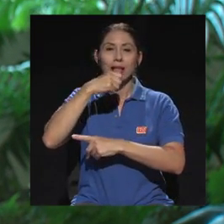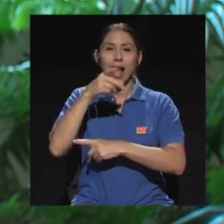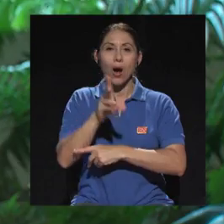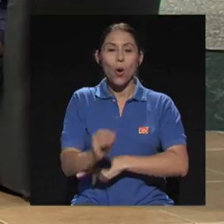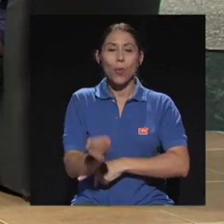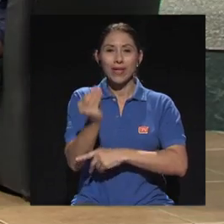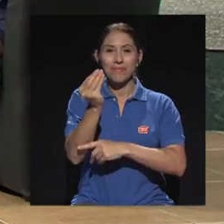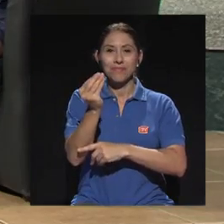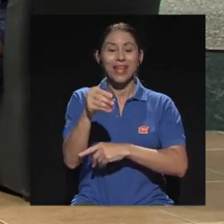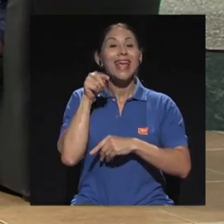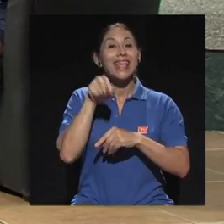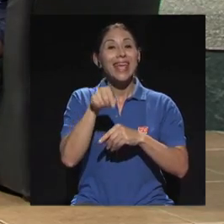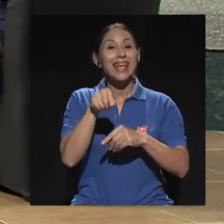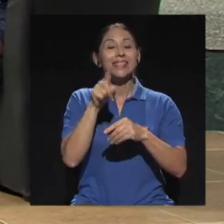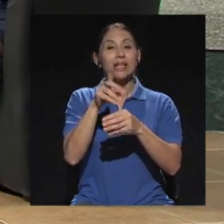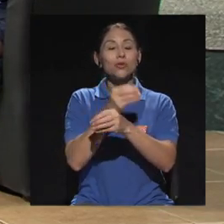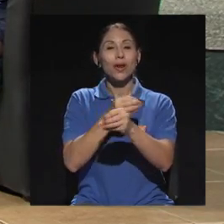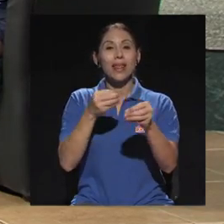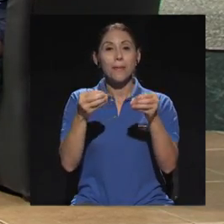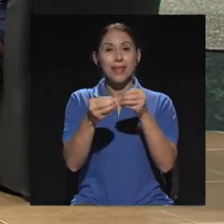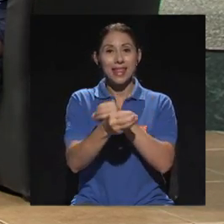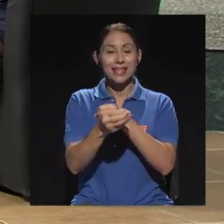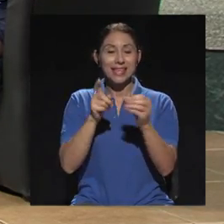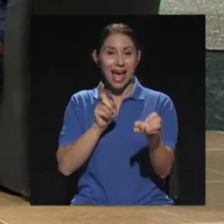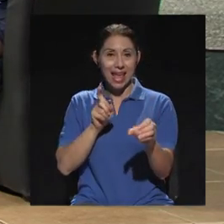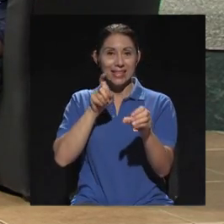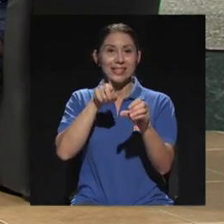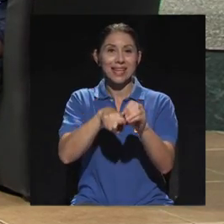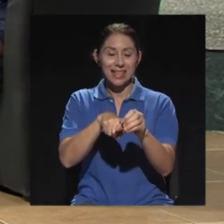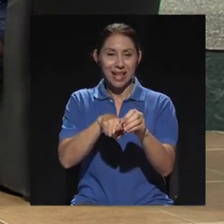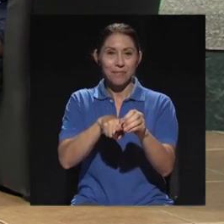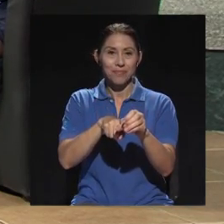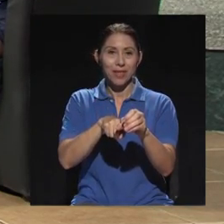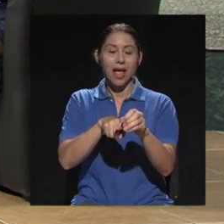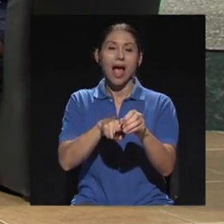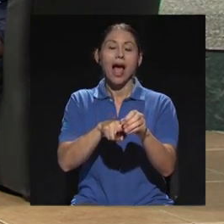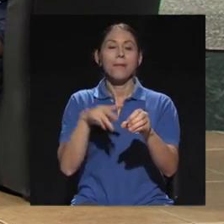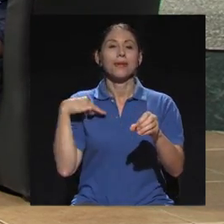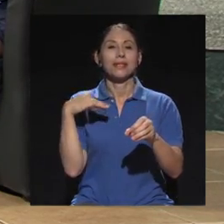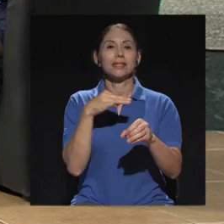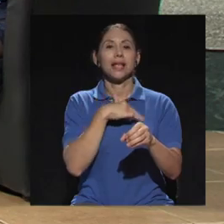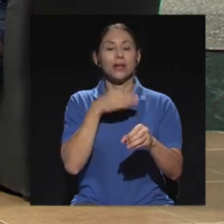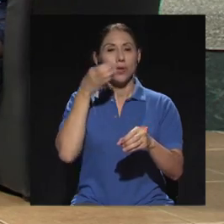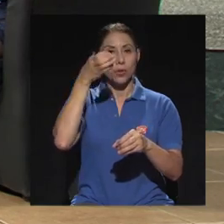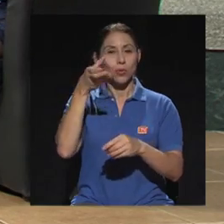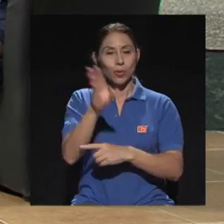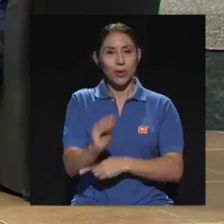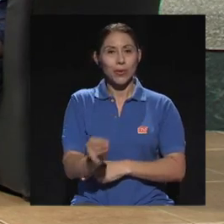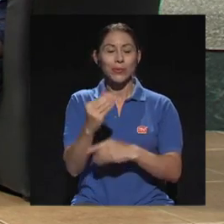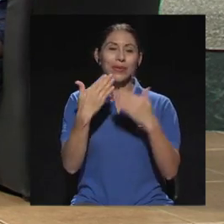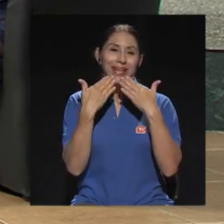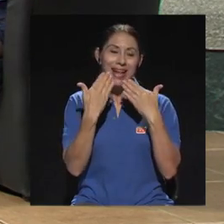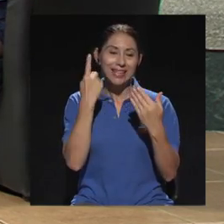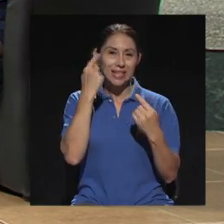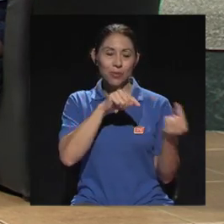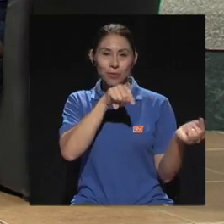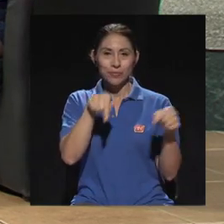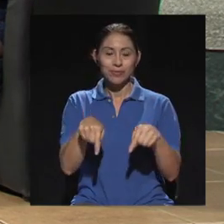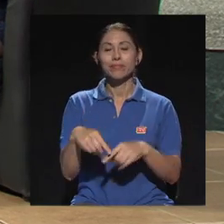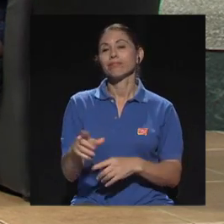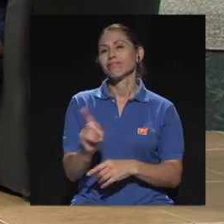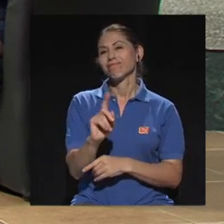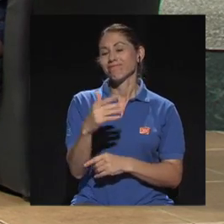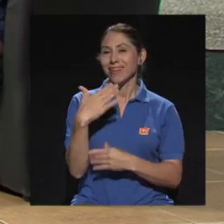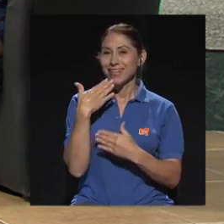Joven. Es una dependencia adscrita al Ministerio de Cultura y Juventud. Muchísimas gracias por acompañarnos al día de hoy, Natalia.